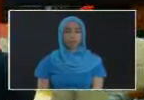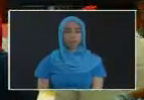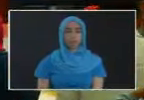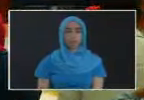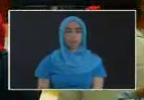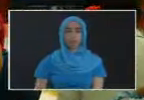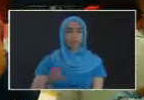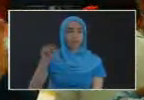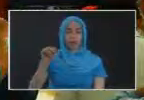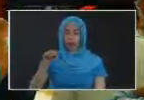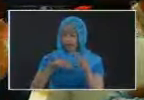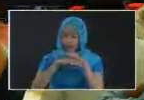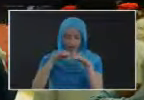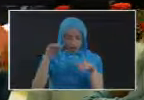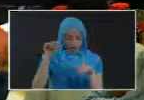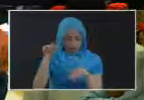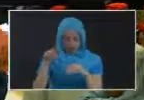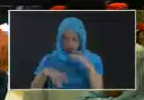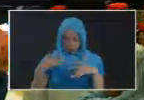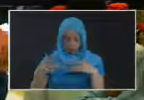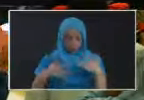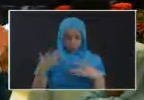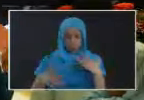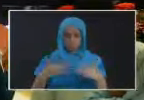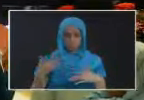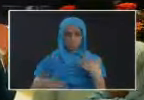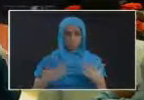No salgas de este fluir.